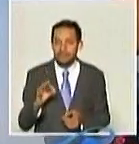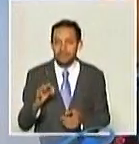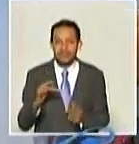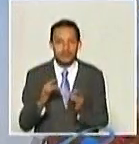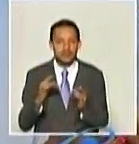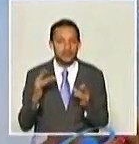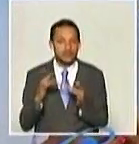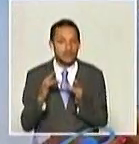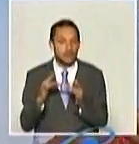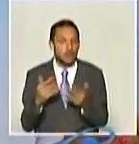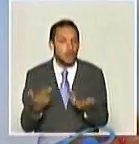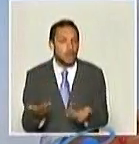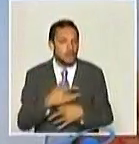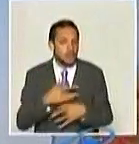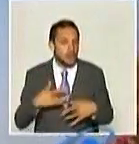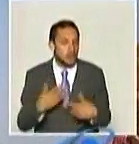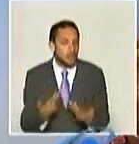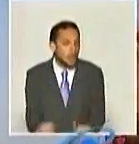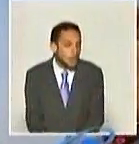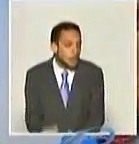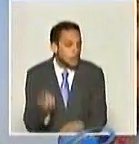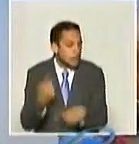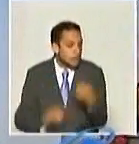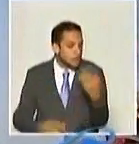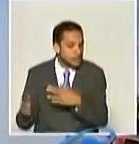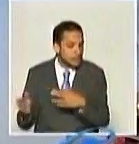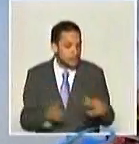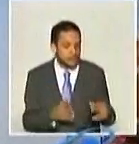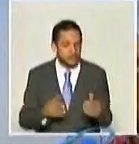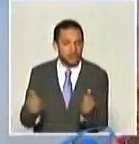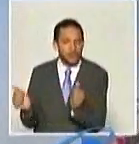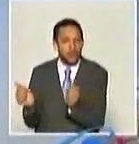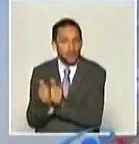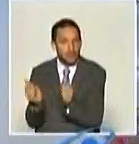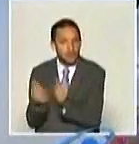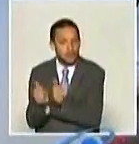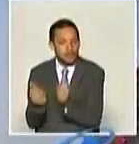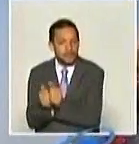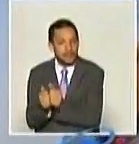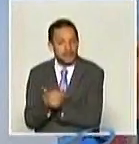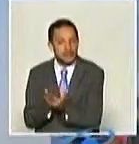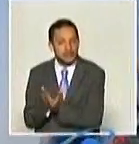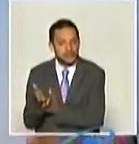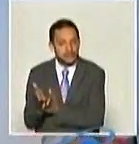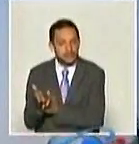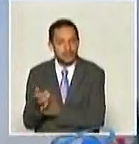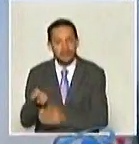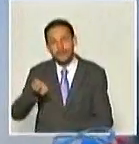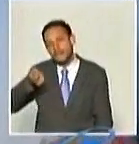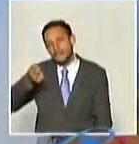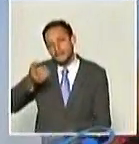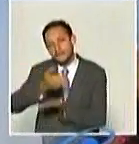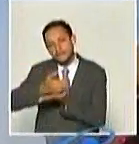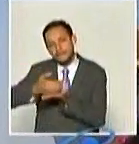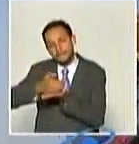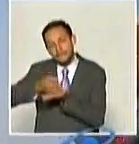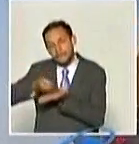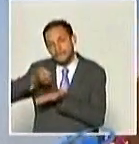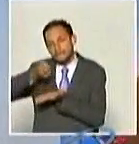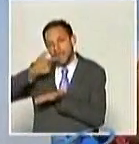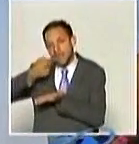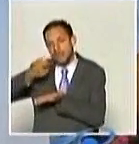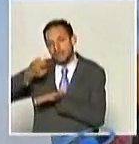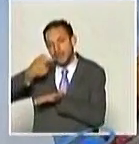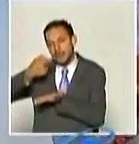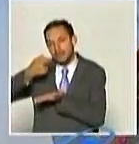estas técnicas y nos acompañamos de medicaciones que